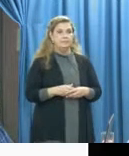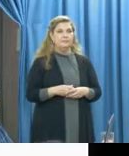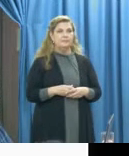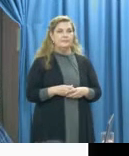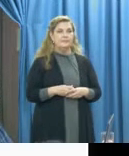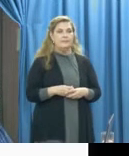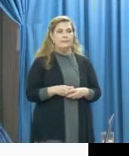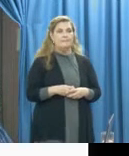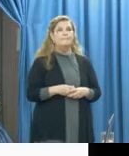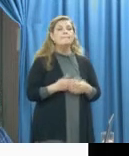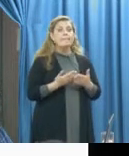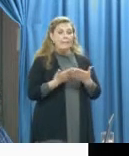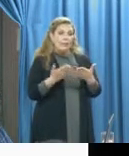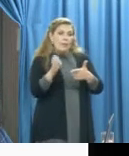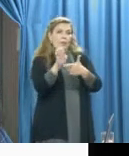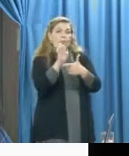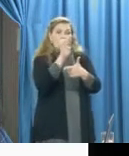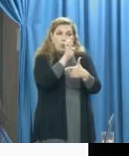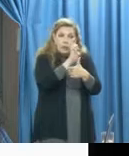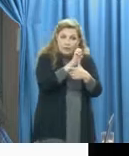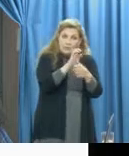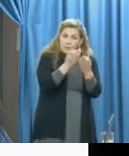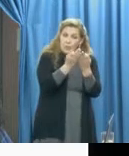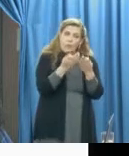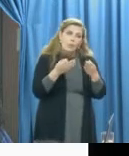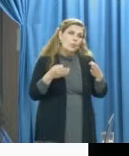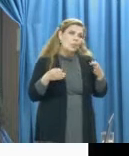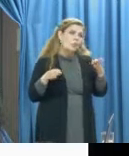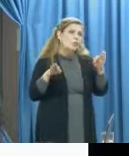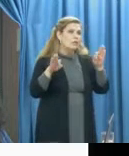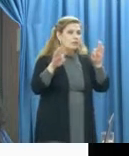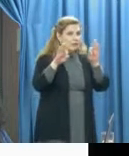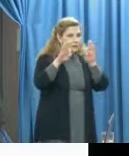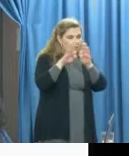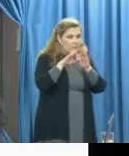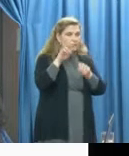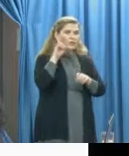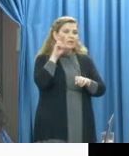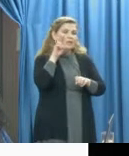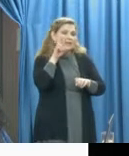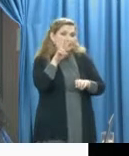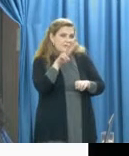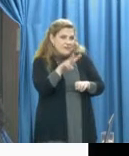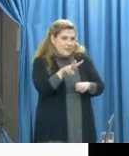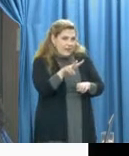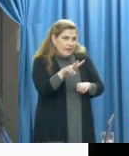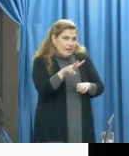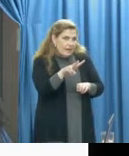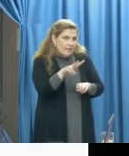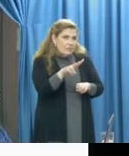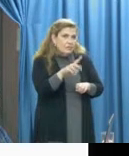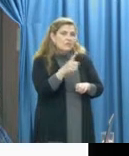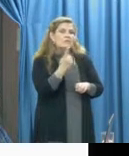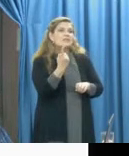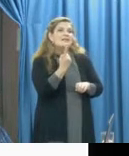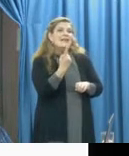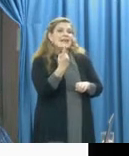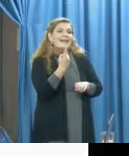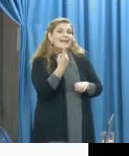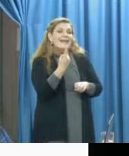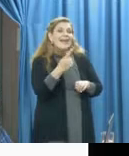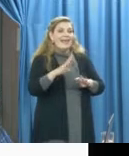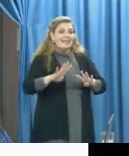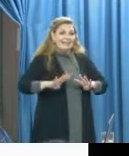¿Sí? Entonces, por ello es muy, muy importante que determinemos qué tipo